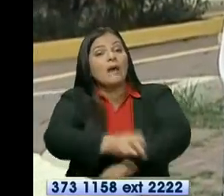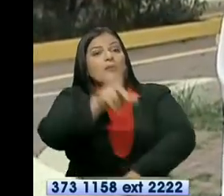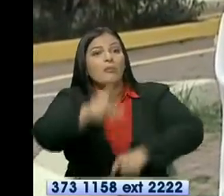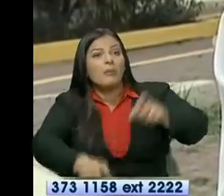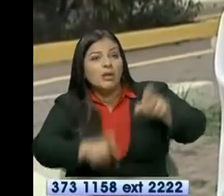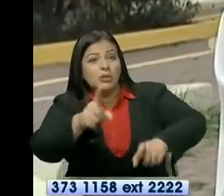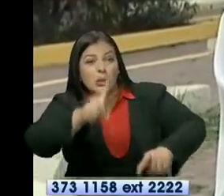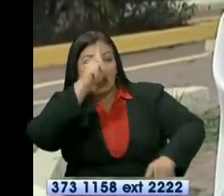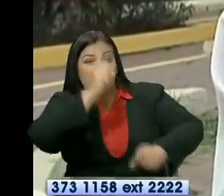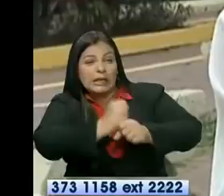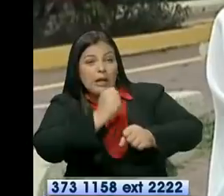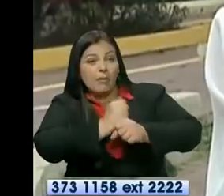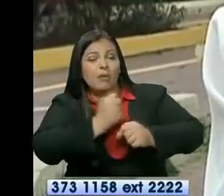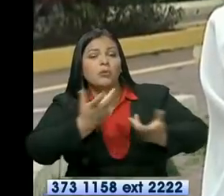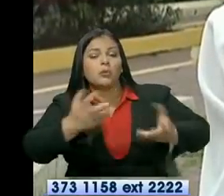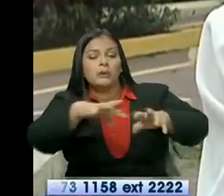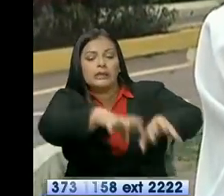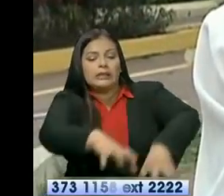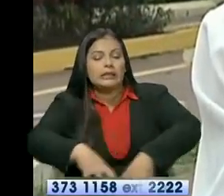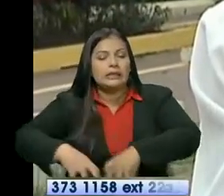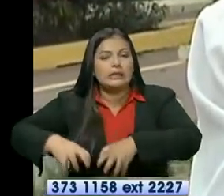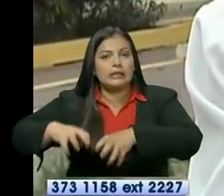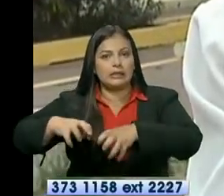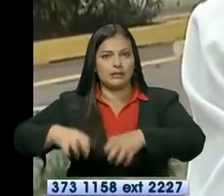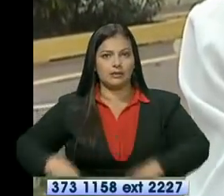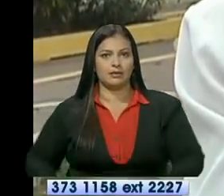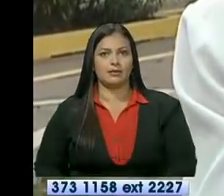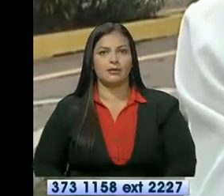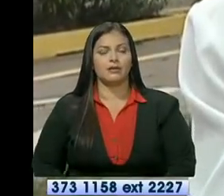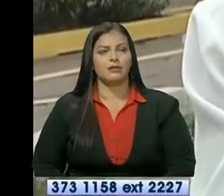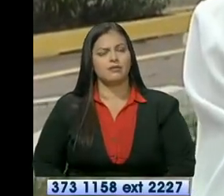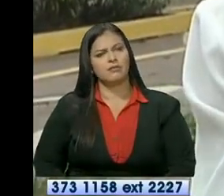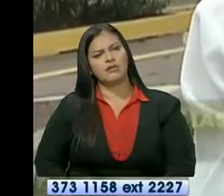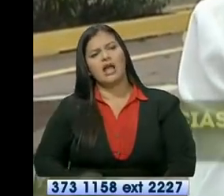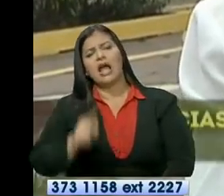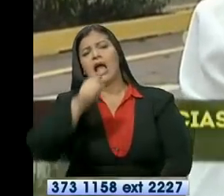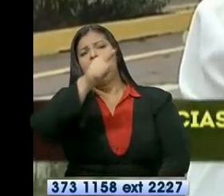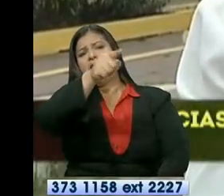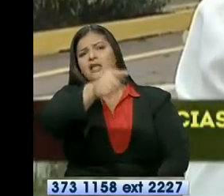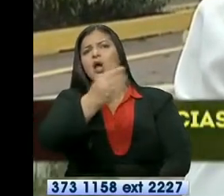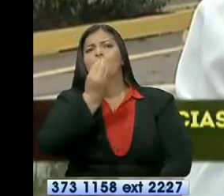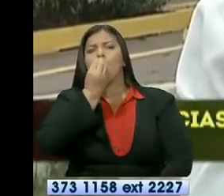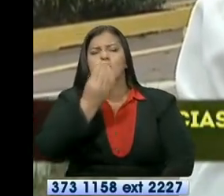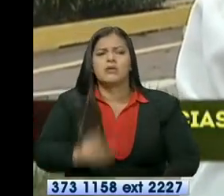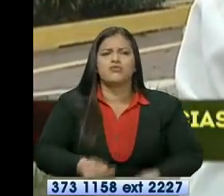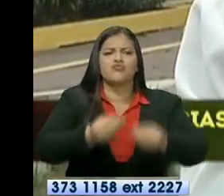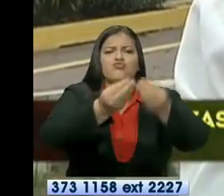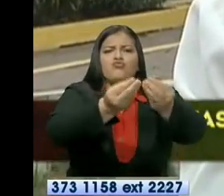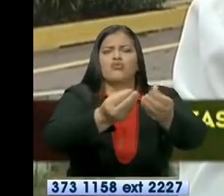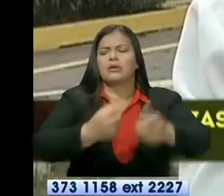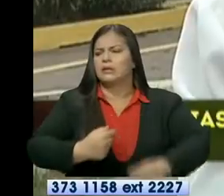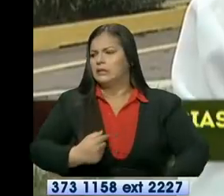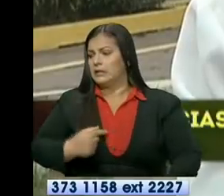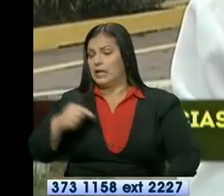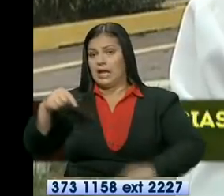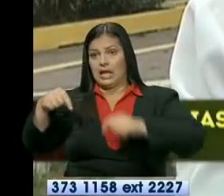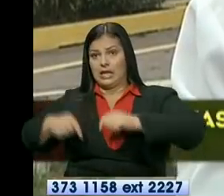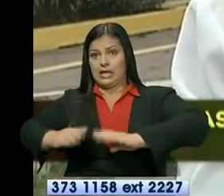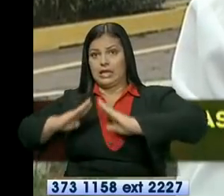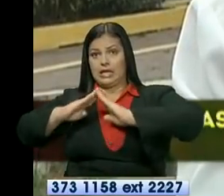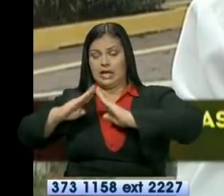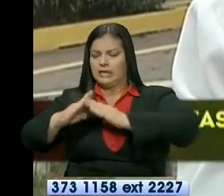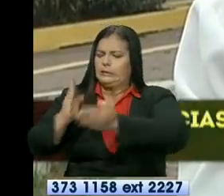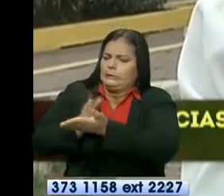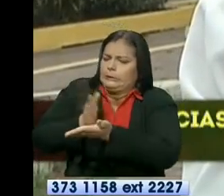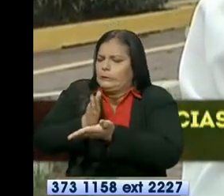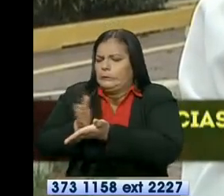la agricultura, la comida para trasladarla de aquí a donde ellos